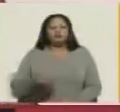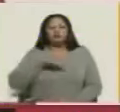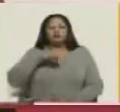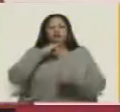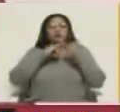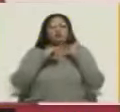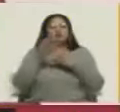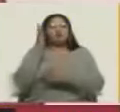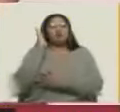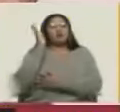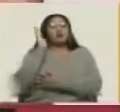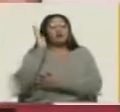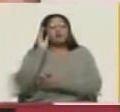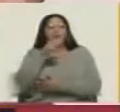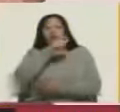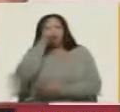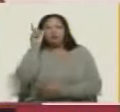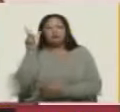partido,